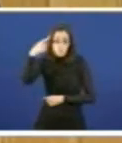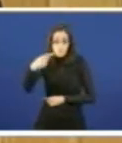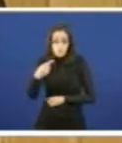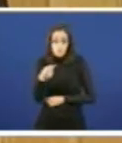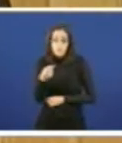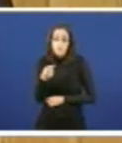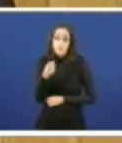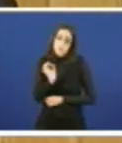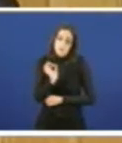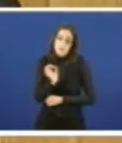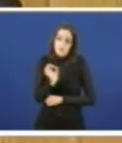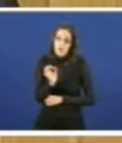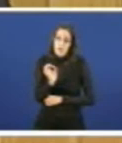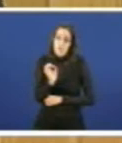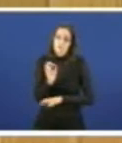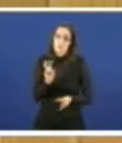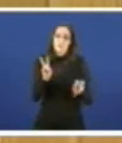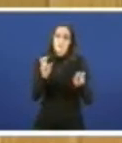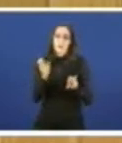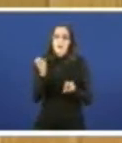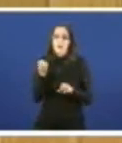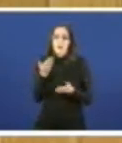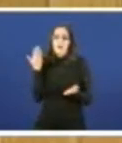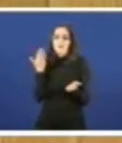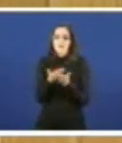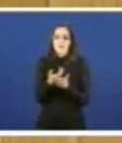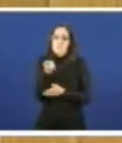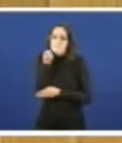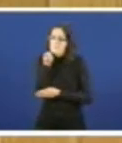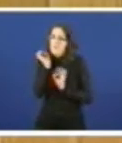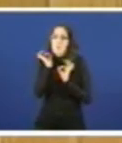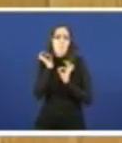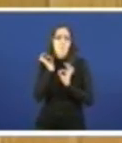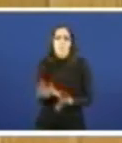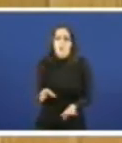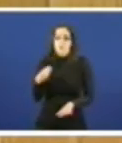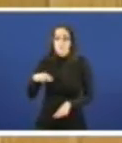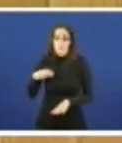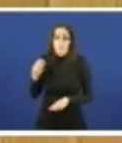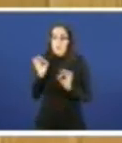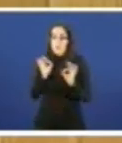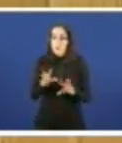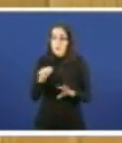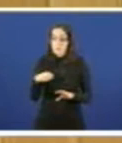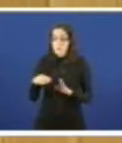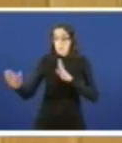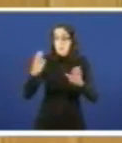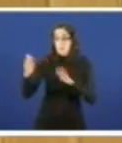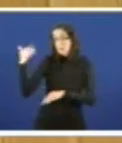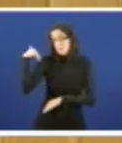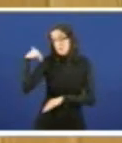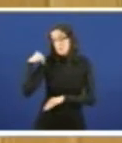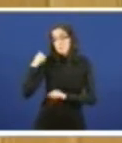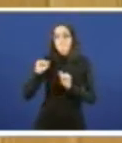viu unha iniciativa exactamente idéntica a esta. Naquel momento foi